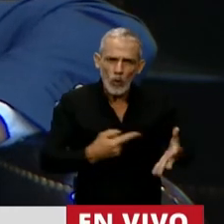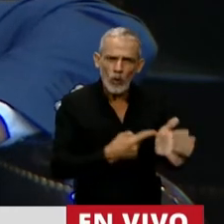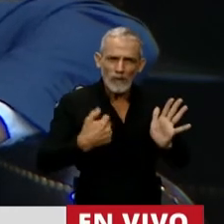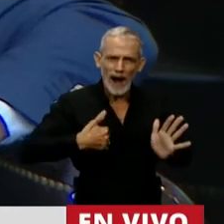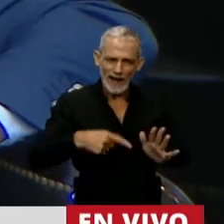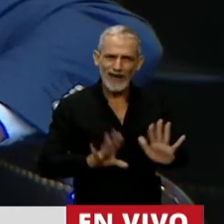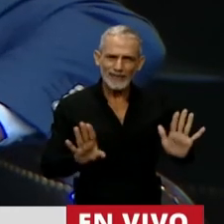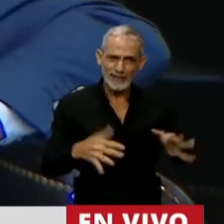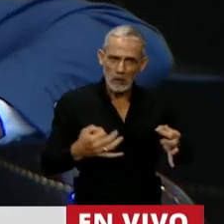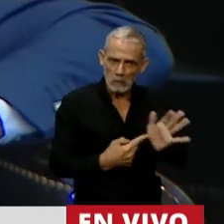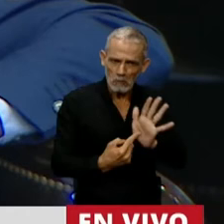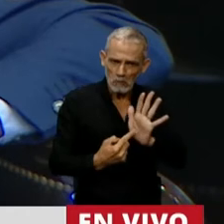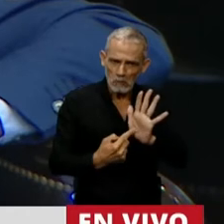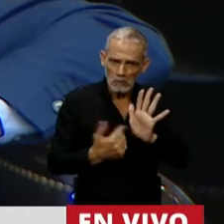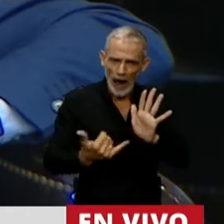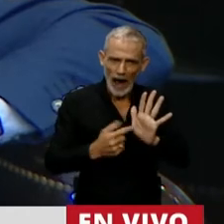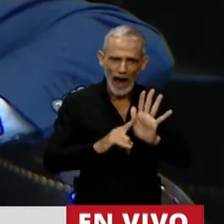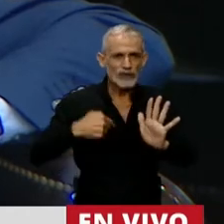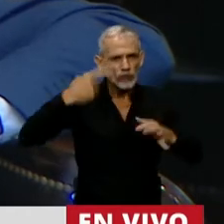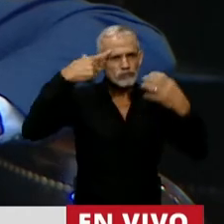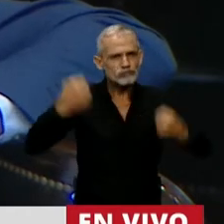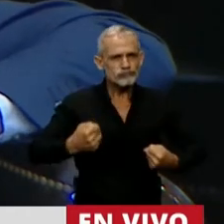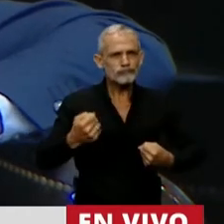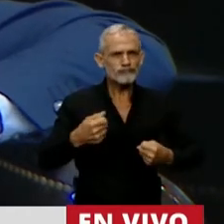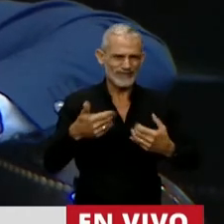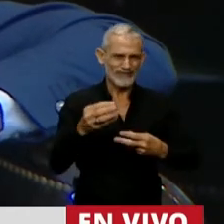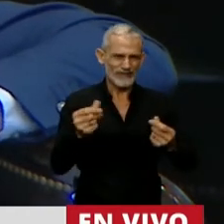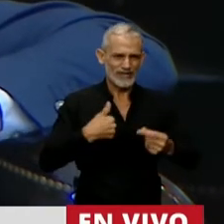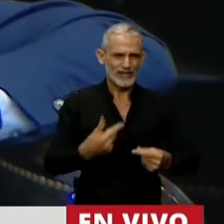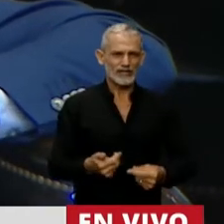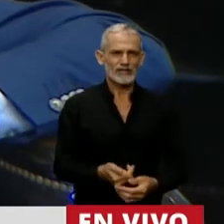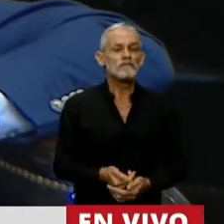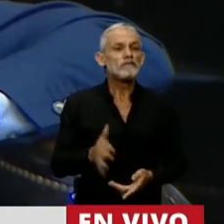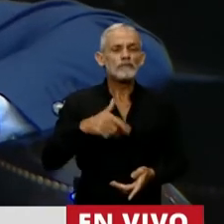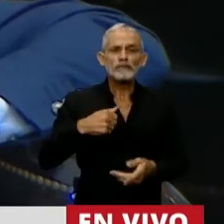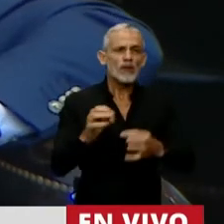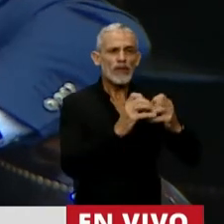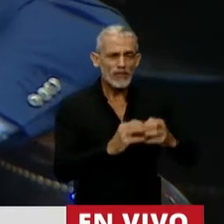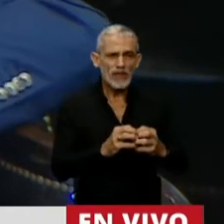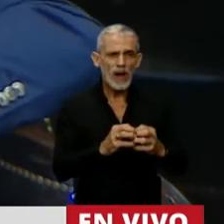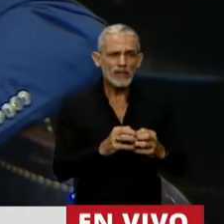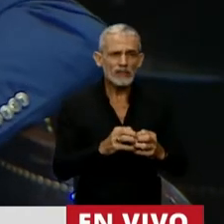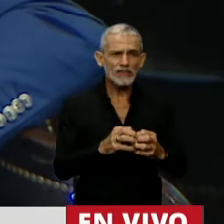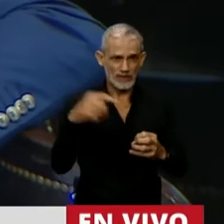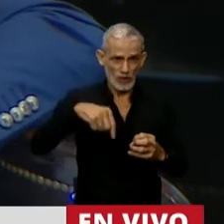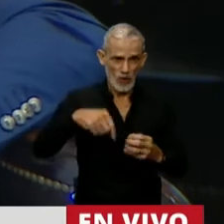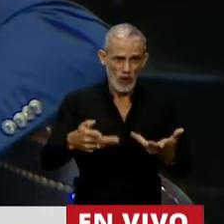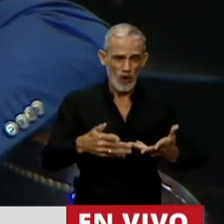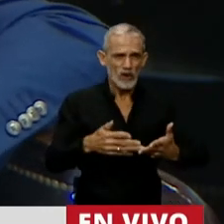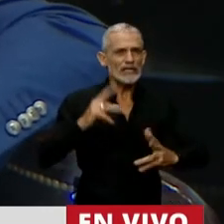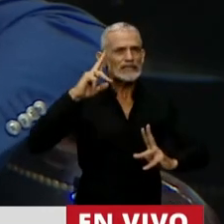y yo estoy convencido para celebrar que este debate ha sido mucho más